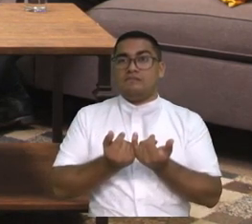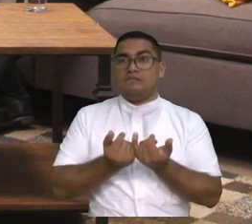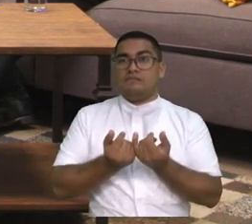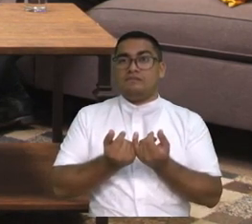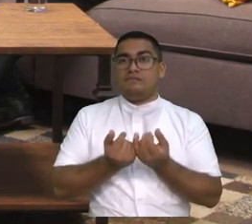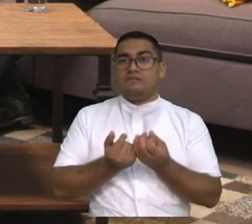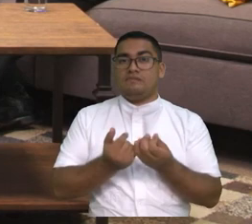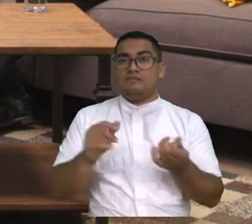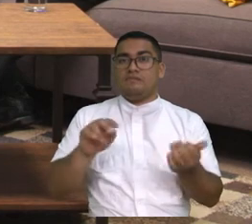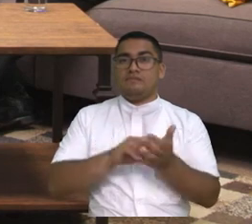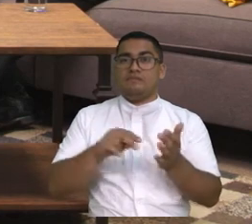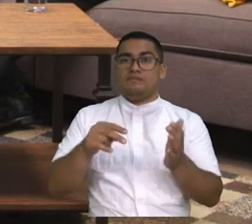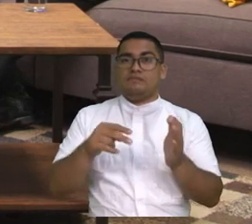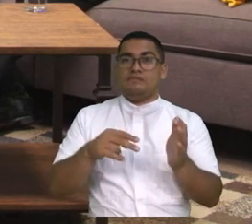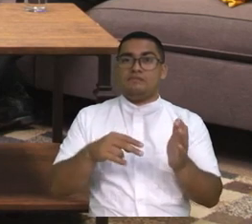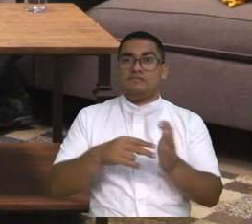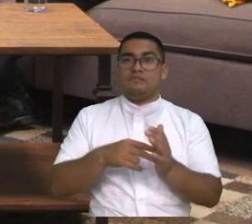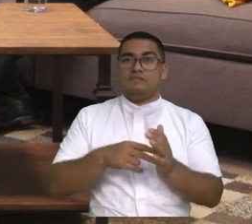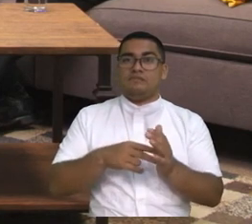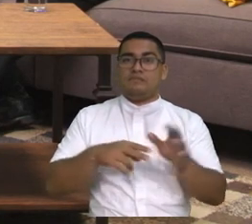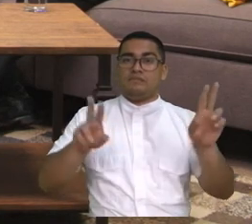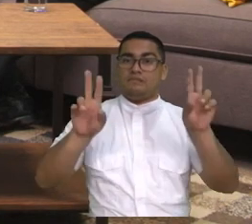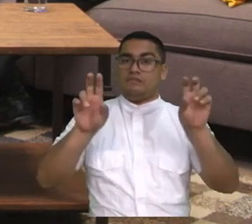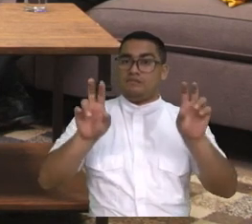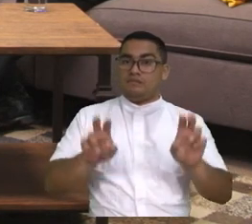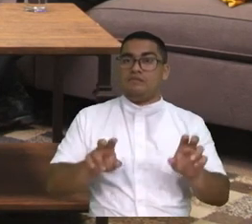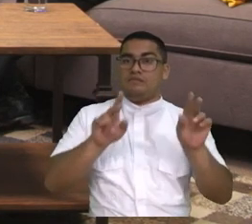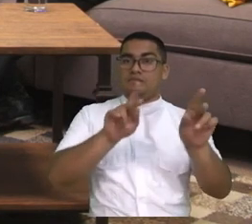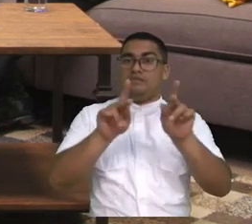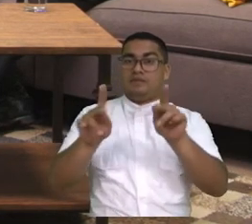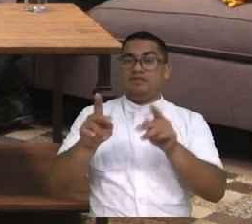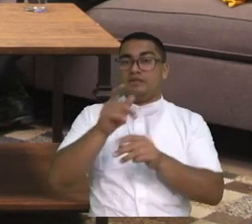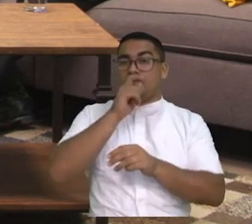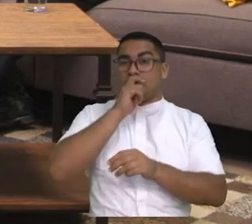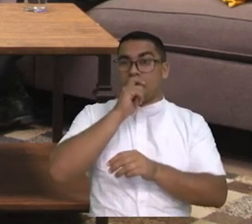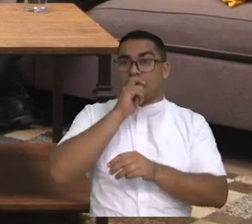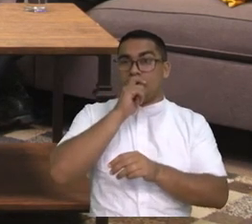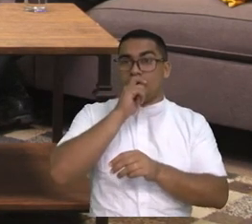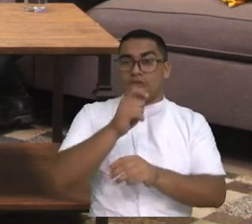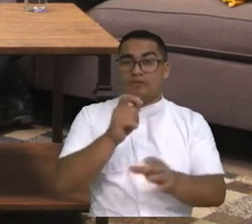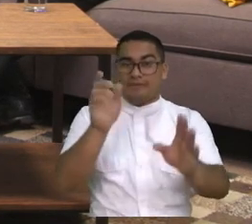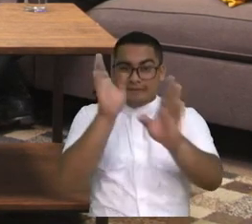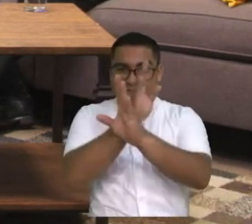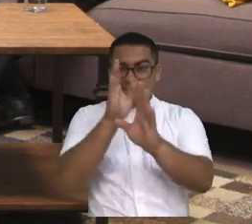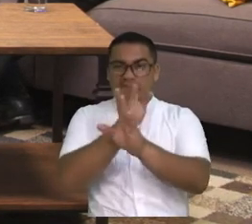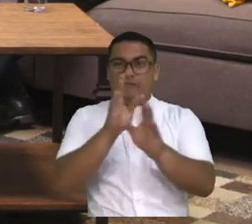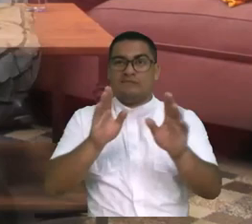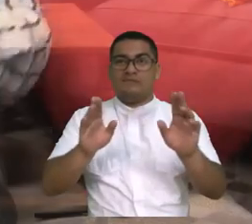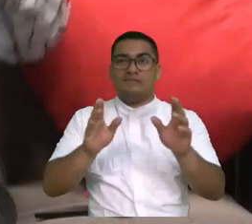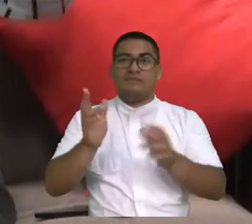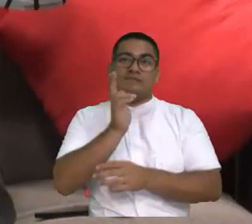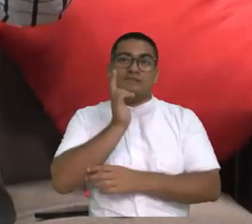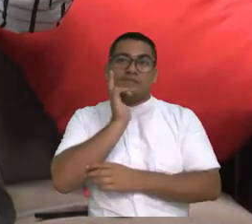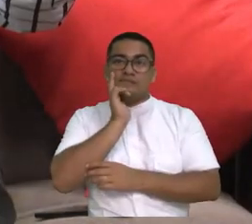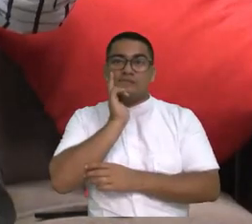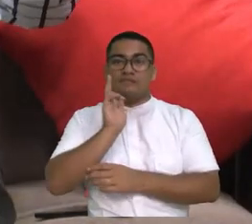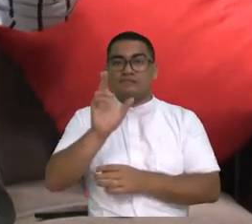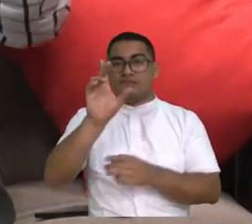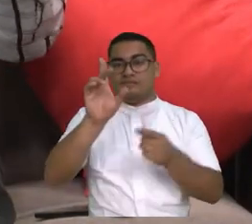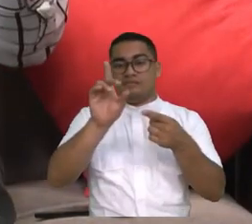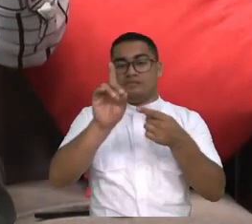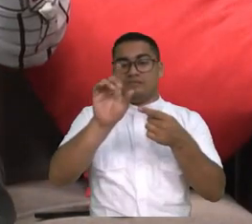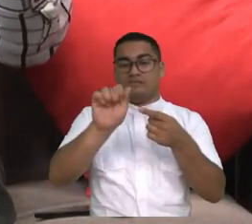clasificación bien categórica sobre los seguidores y fans, perdón, estudiosos de Rubén Darío,